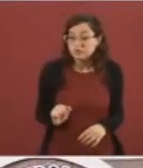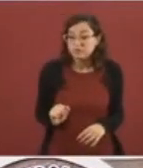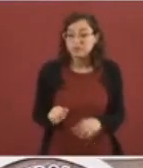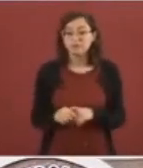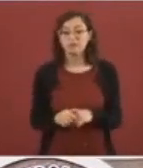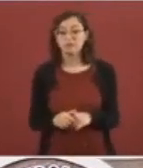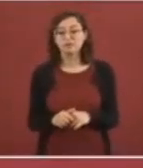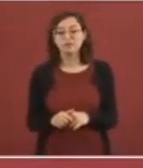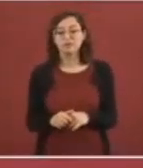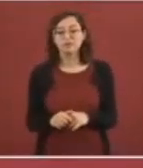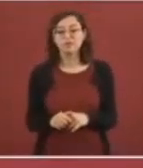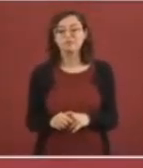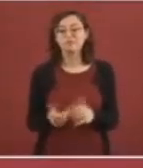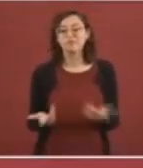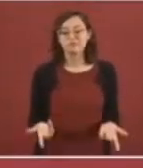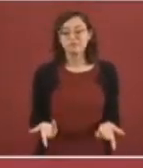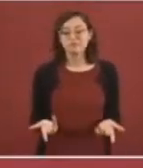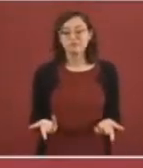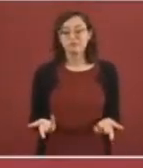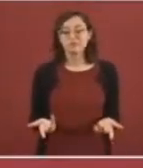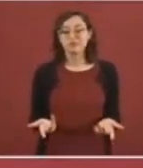fue en